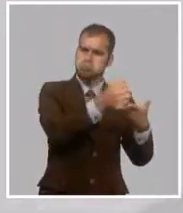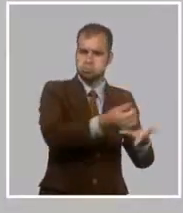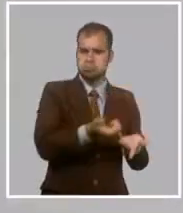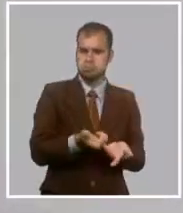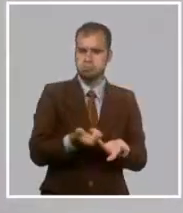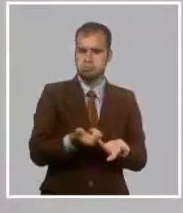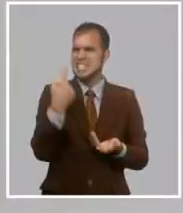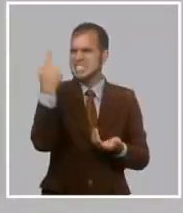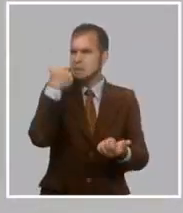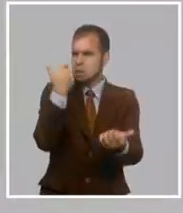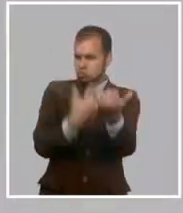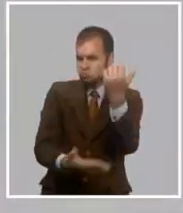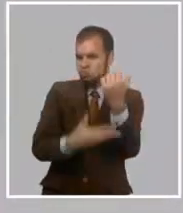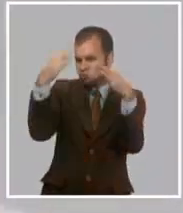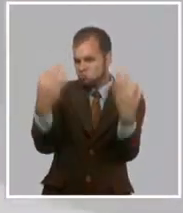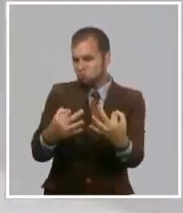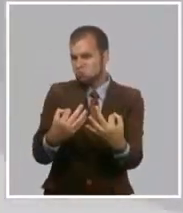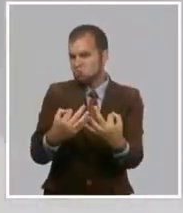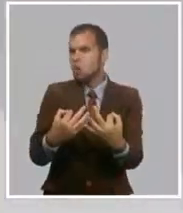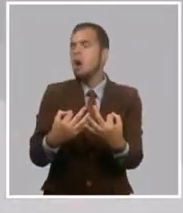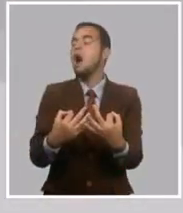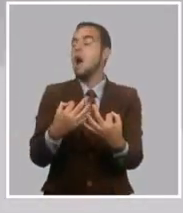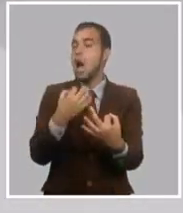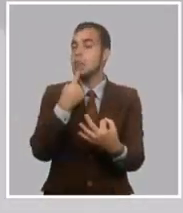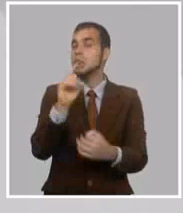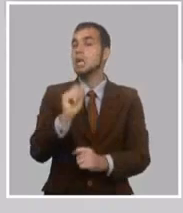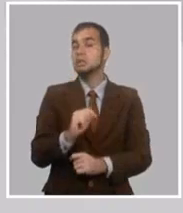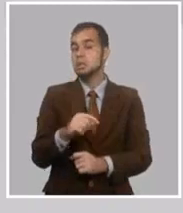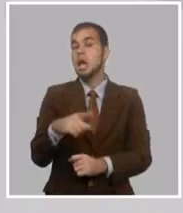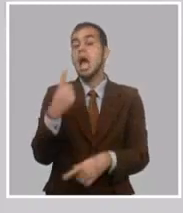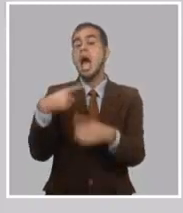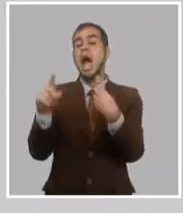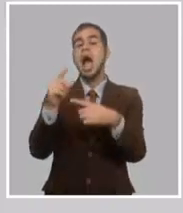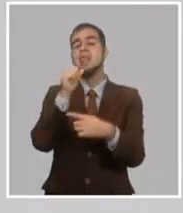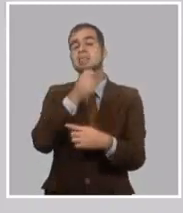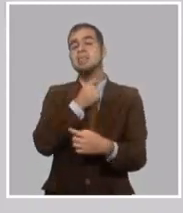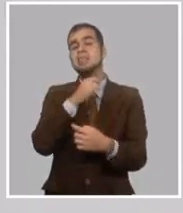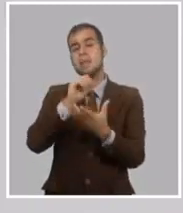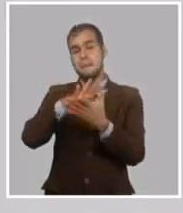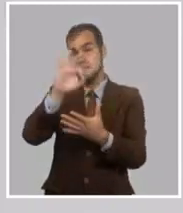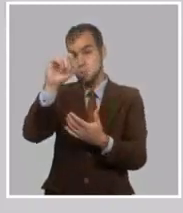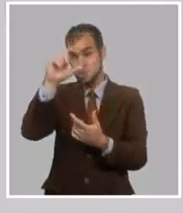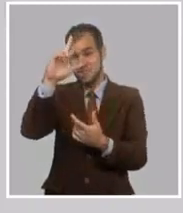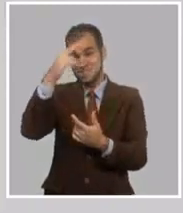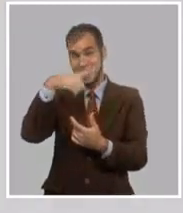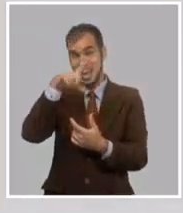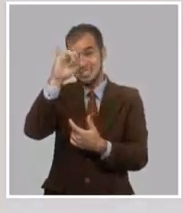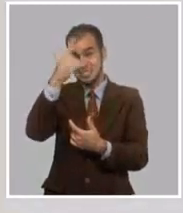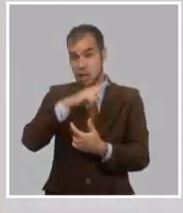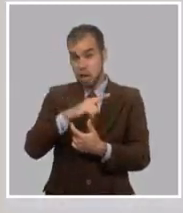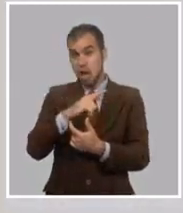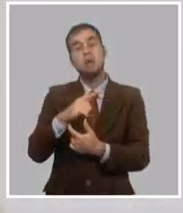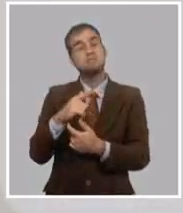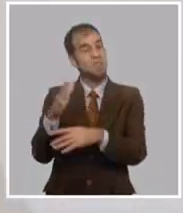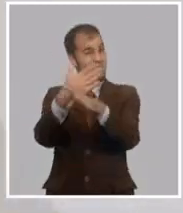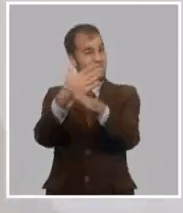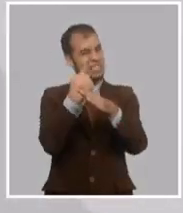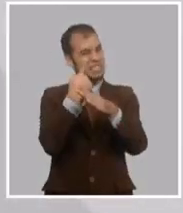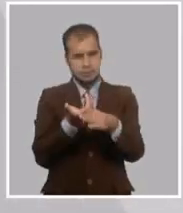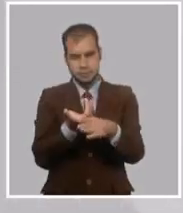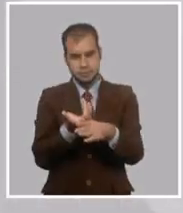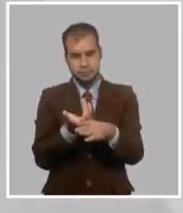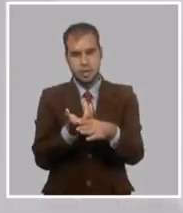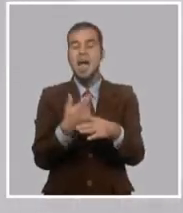Martín nos está diciendo que hay democracias de las cuales se habla en la época, y no. ¿Y por qué es de sincera democracia? Porque debe ser capaz de